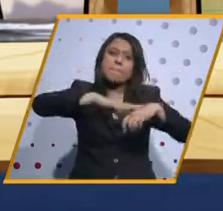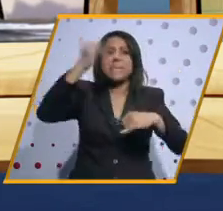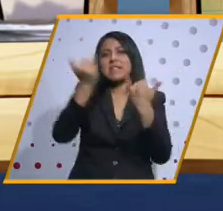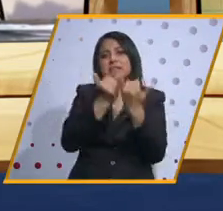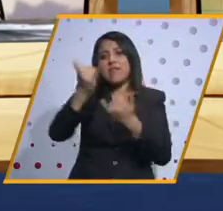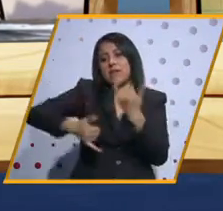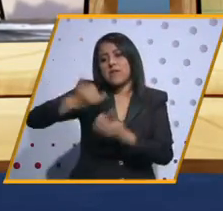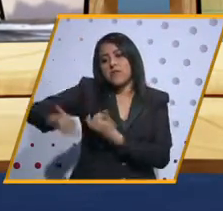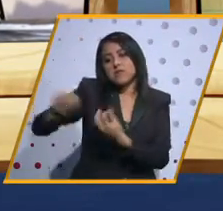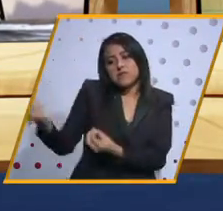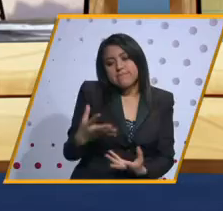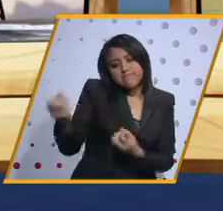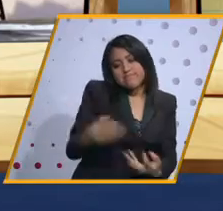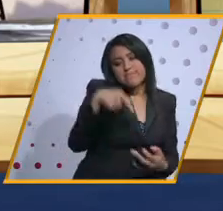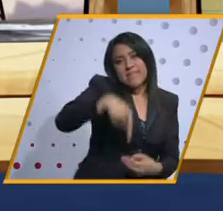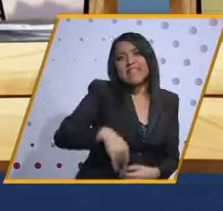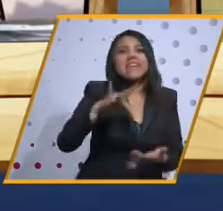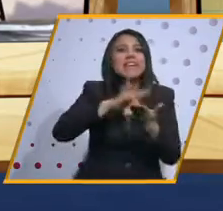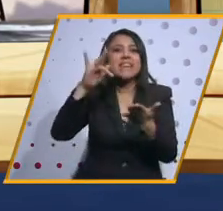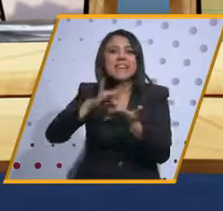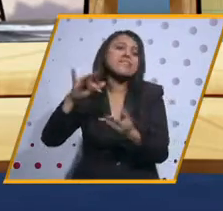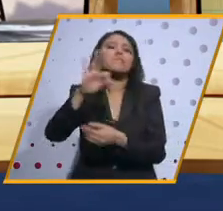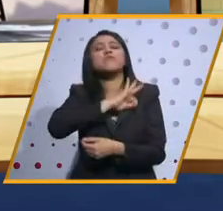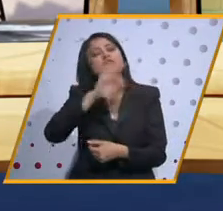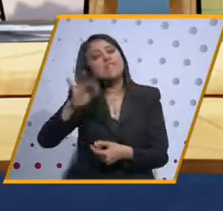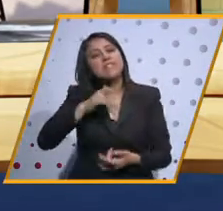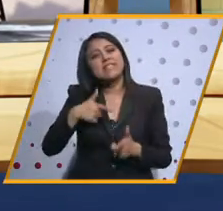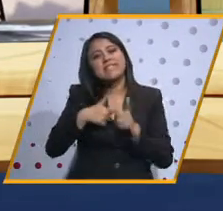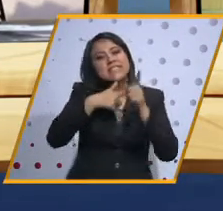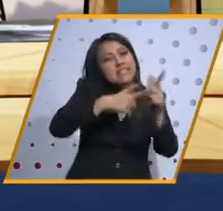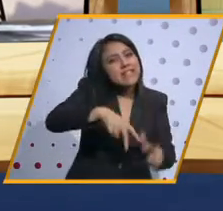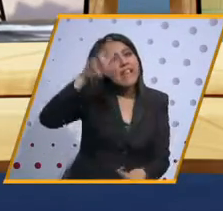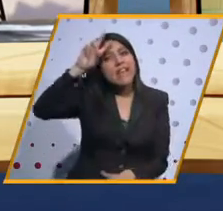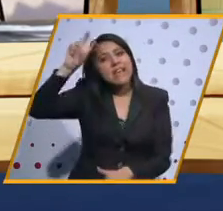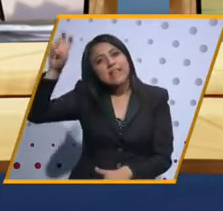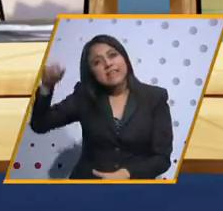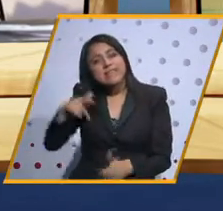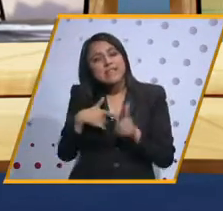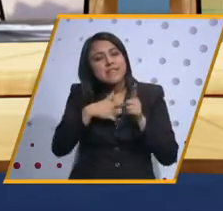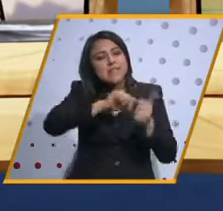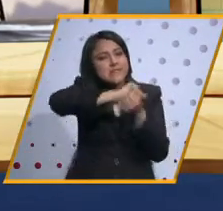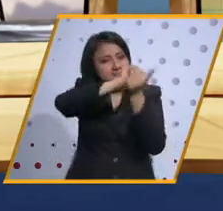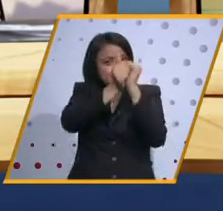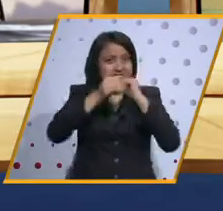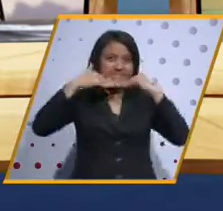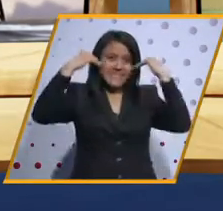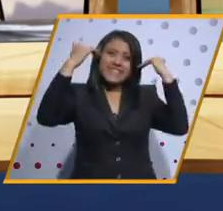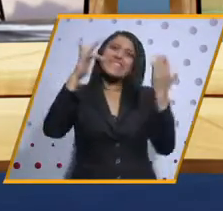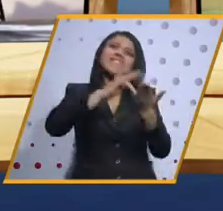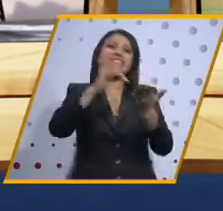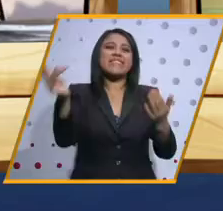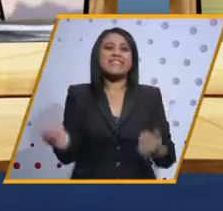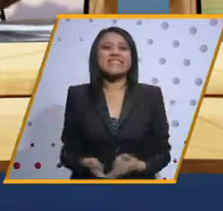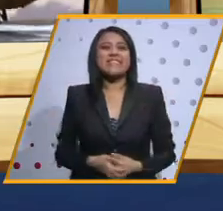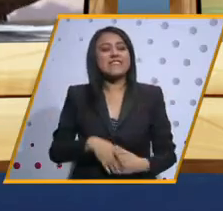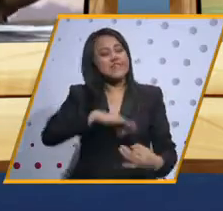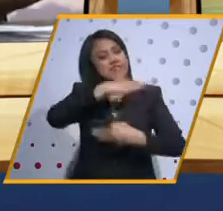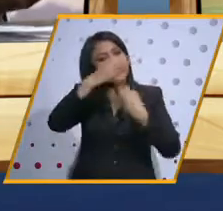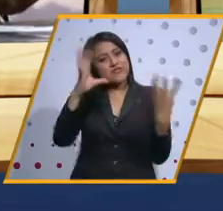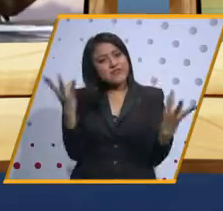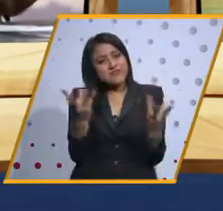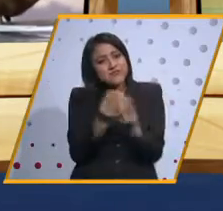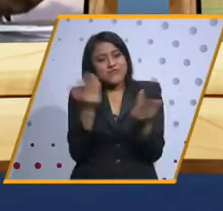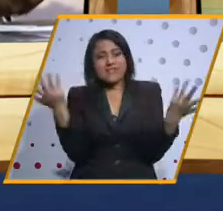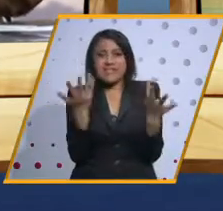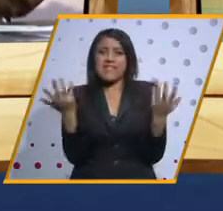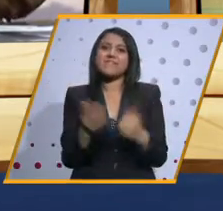Gracias, Jorge, por este gran esfuerzo. Gracias por mantener viva la ilusión de tantos niños y de generar tantas sonrisas. Gracias. Ahí estamos, Victoria. Somos equipo y tenemos que